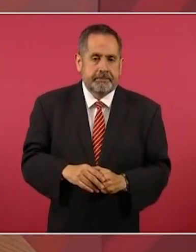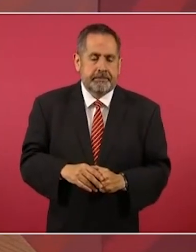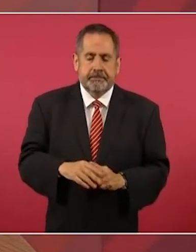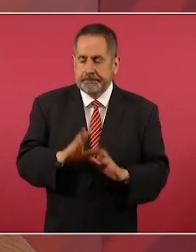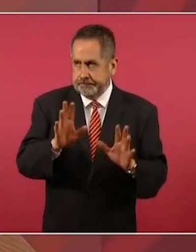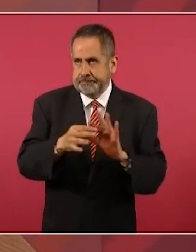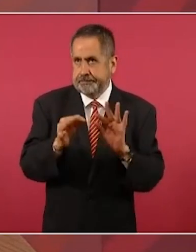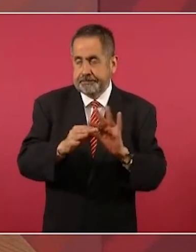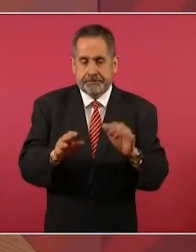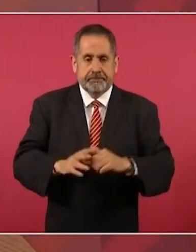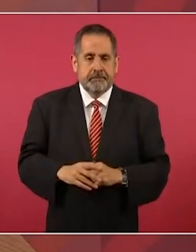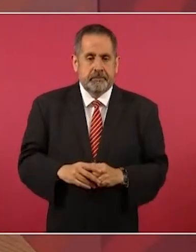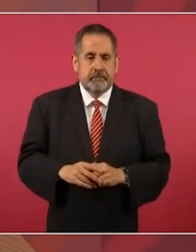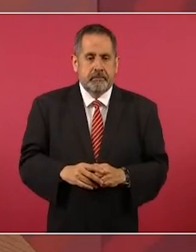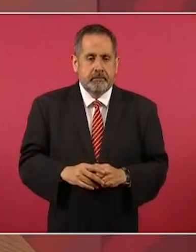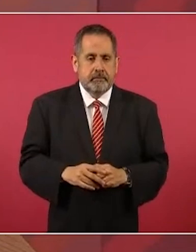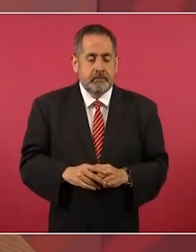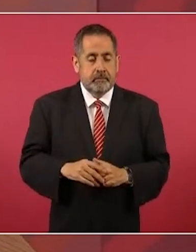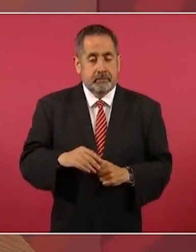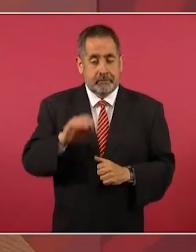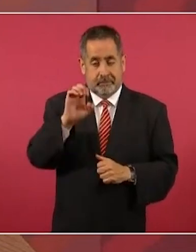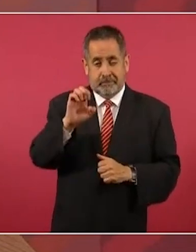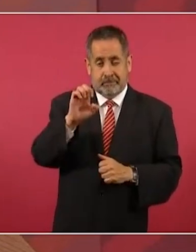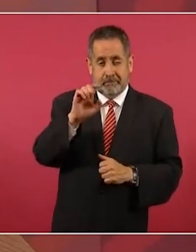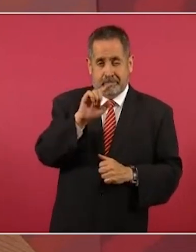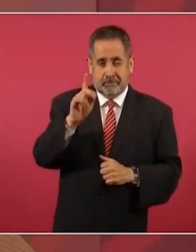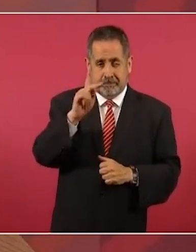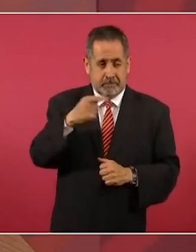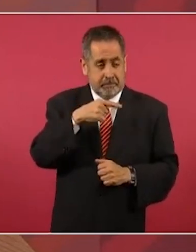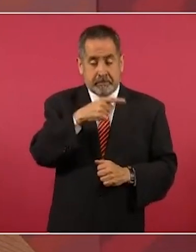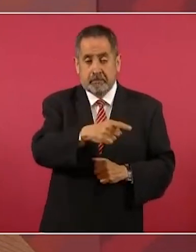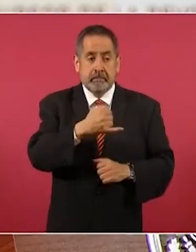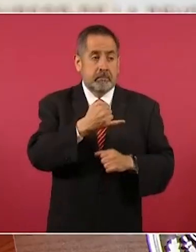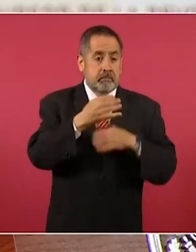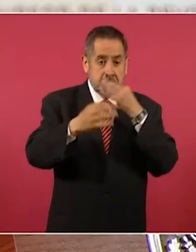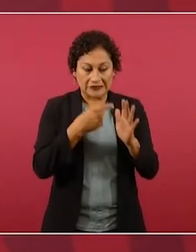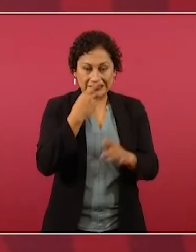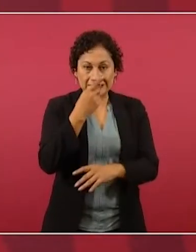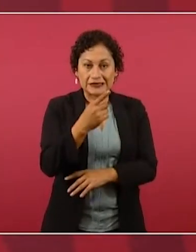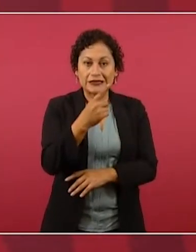Bueno, hizo el cálculo en un informe,